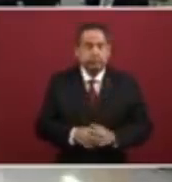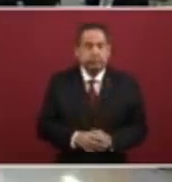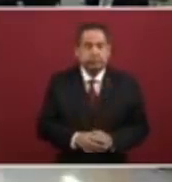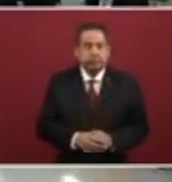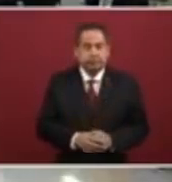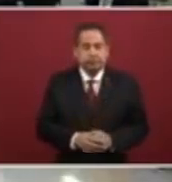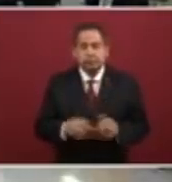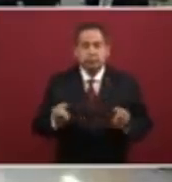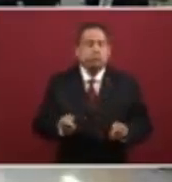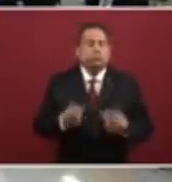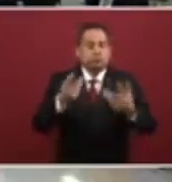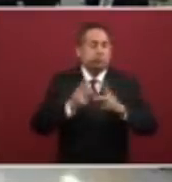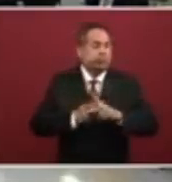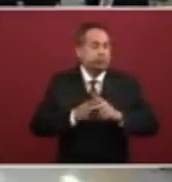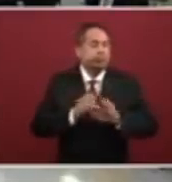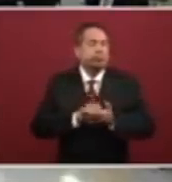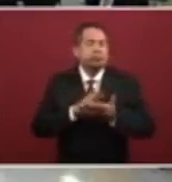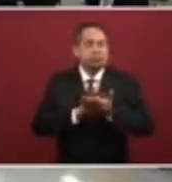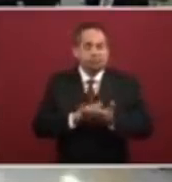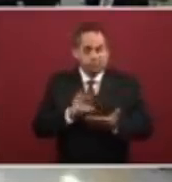las cifras, ¿no?